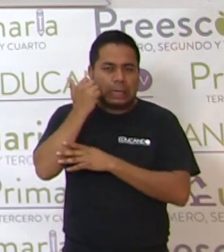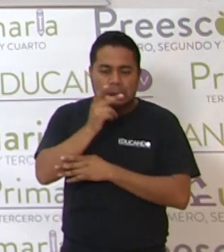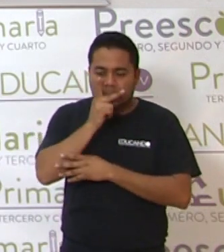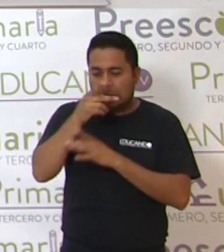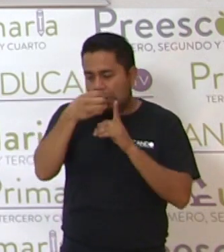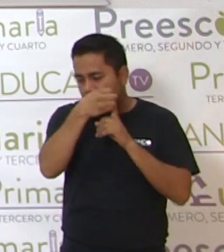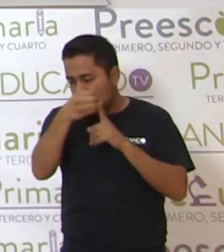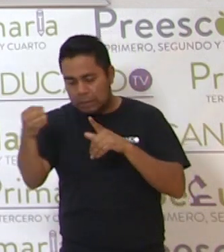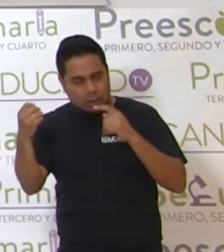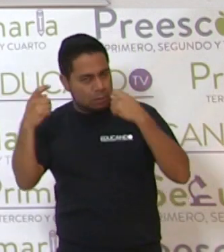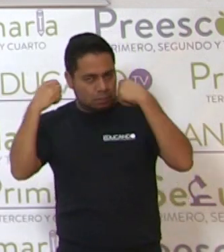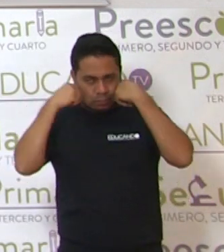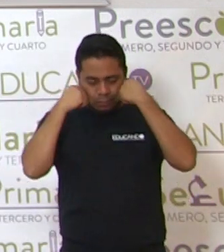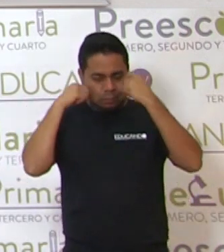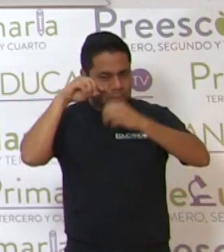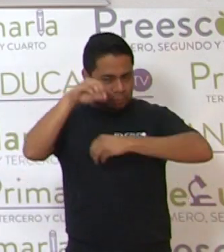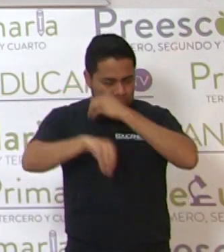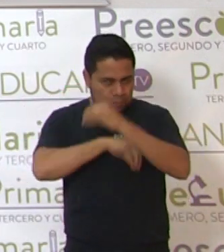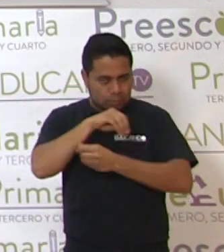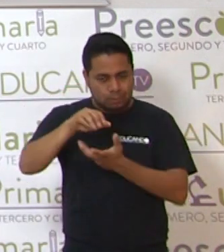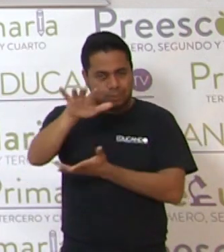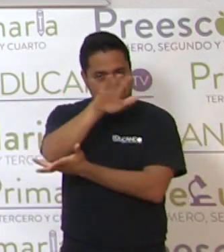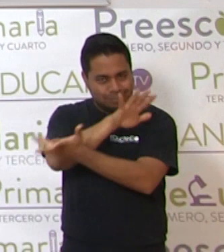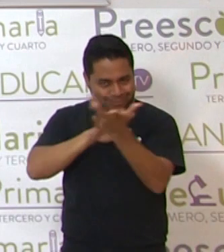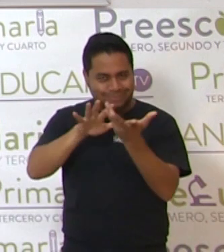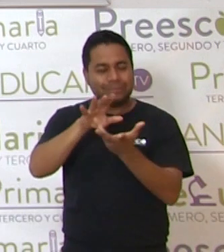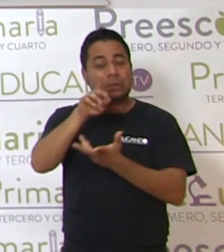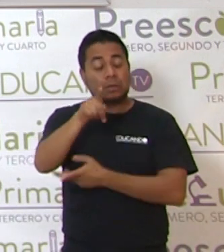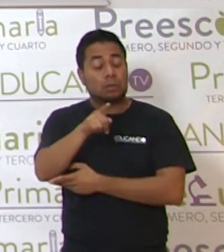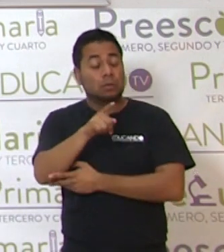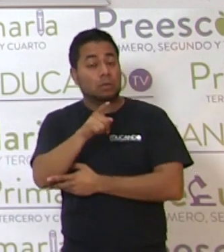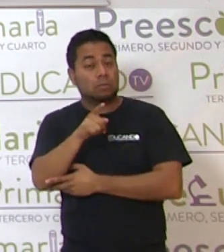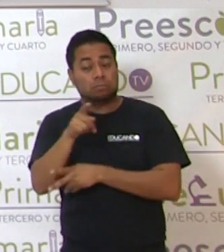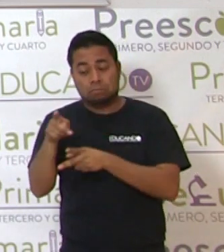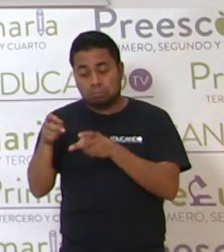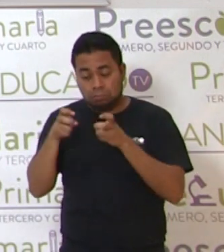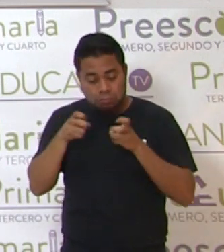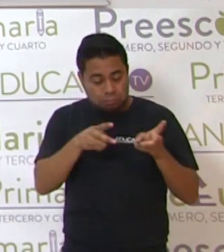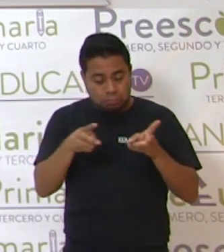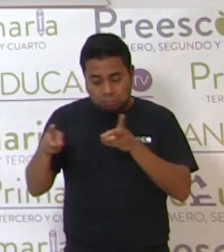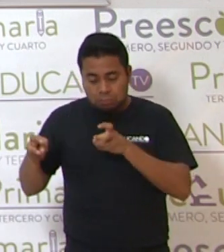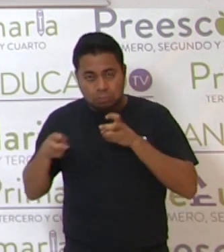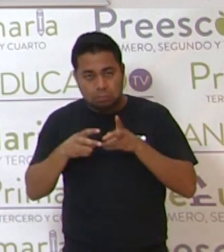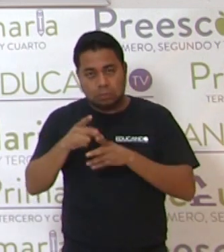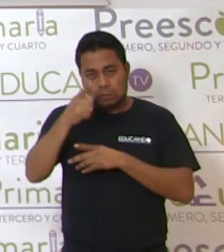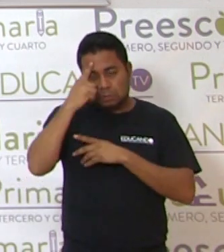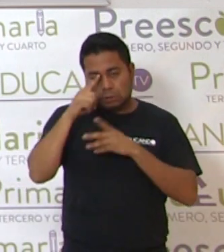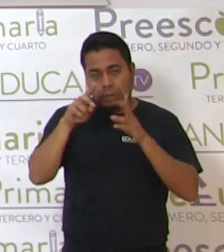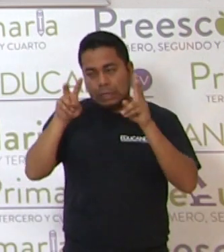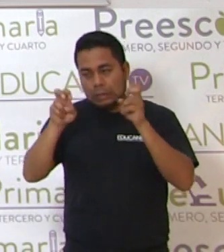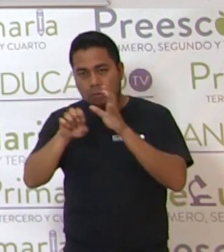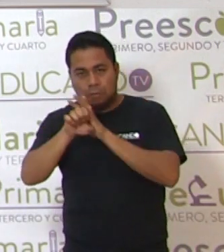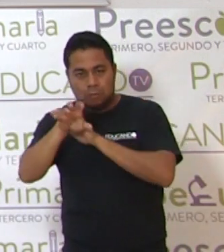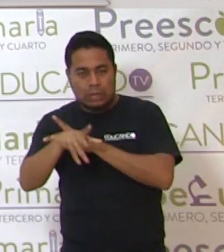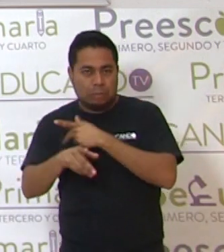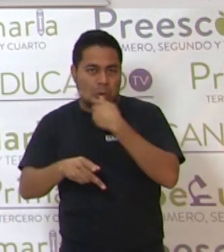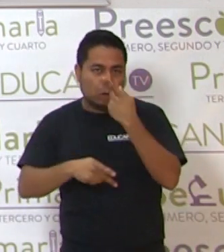palabra y que ustedes pueden tomar para poner como si fuera el título de su